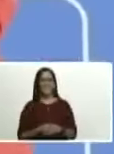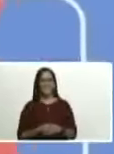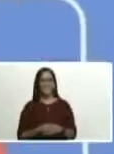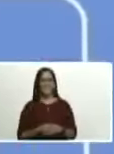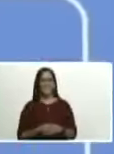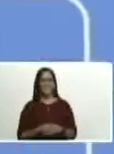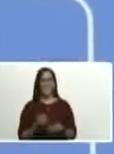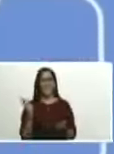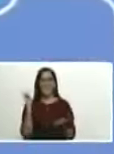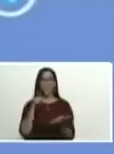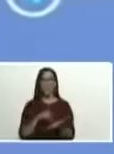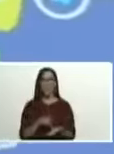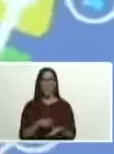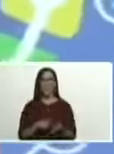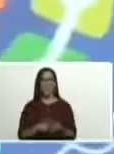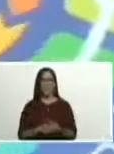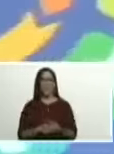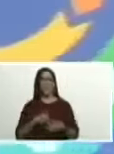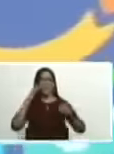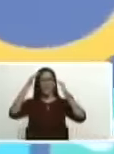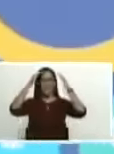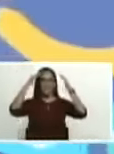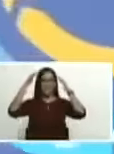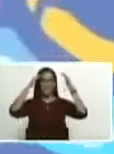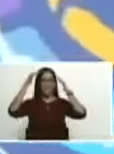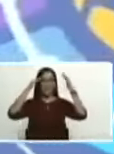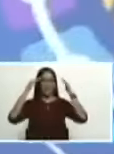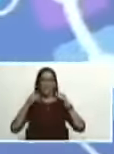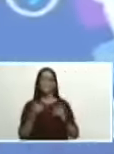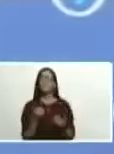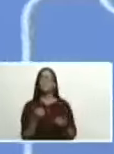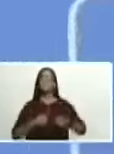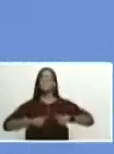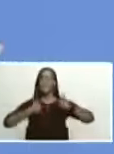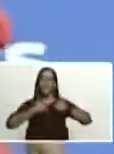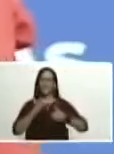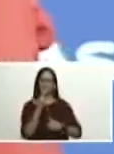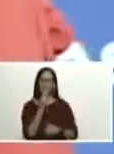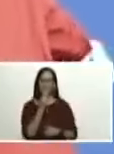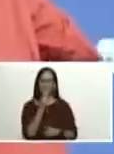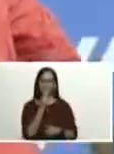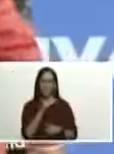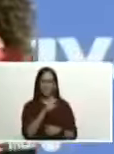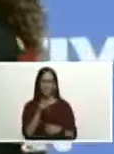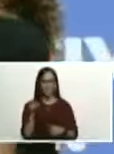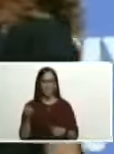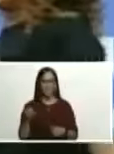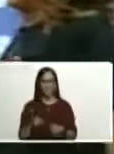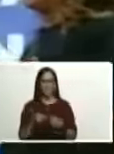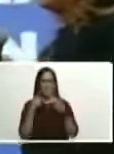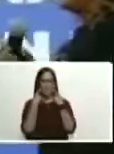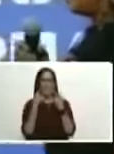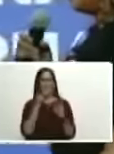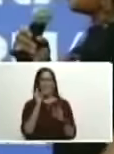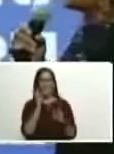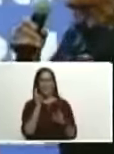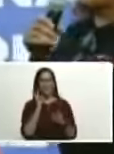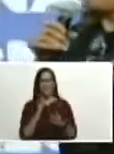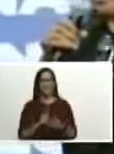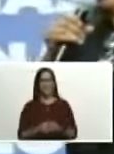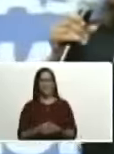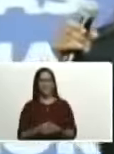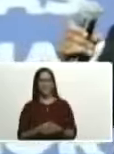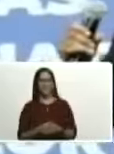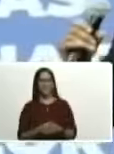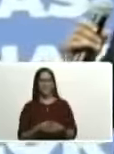Bueno, aquí me vine, pues, para saludarlo y estar más cerca de ustedes. Ver el café, mira.